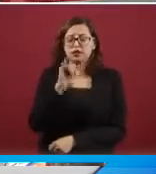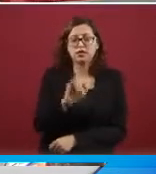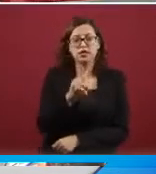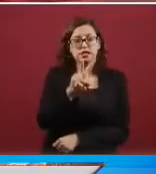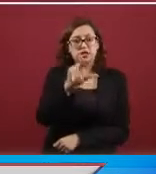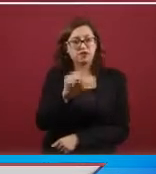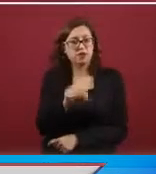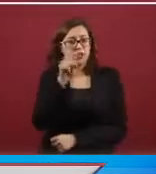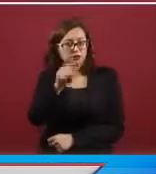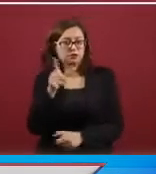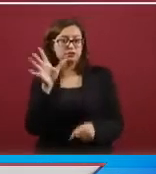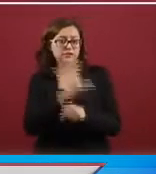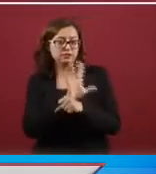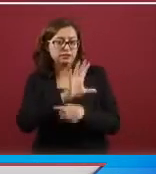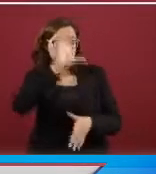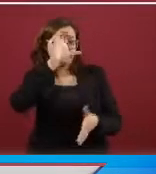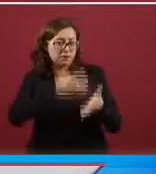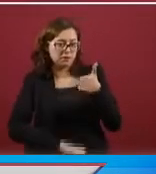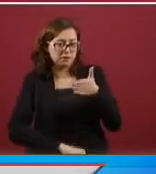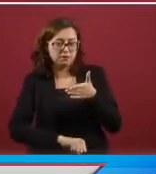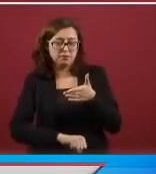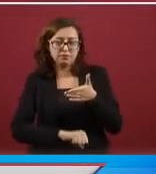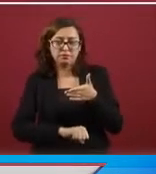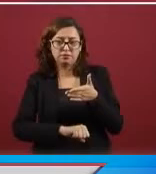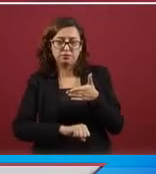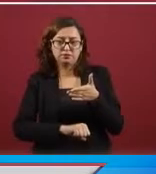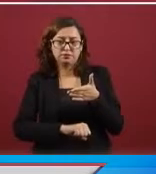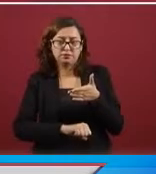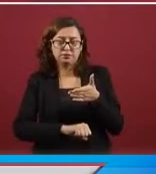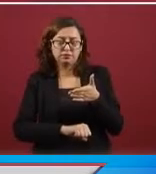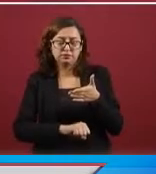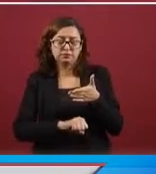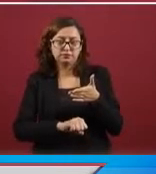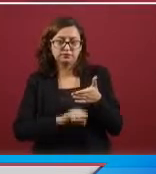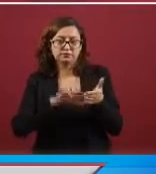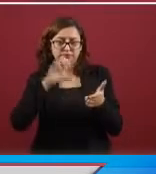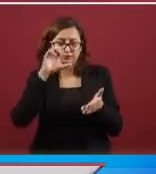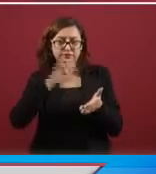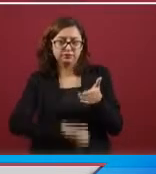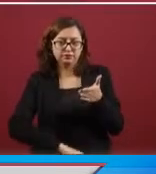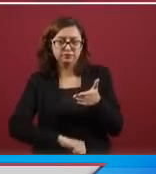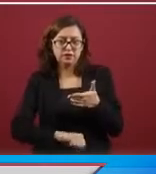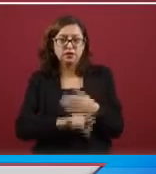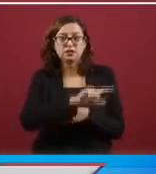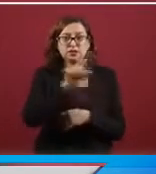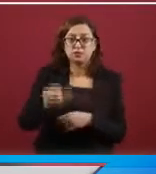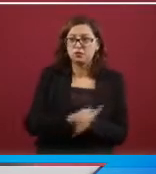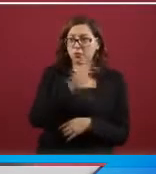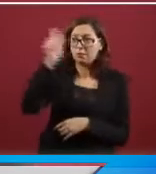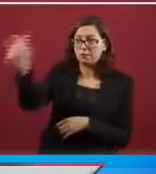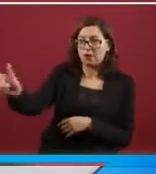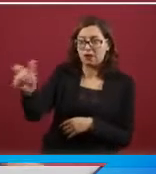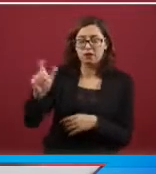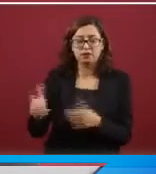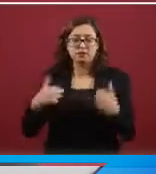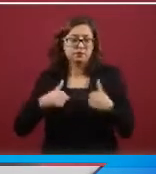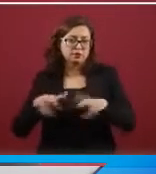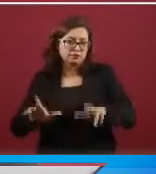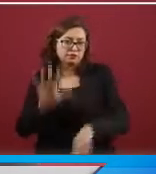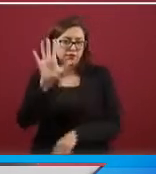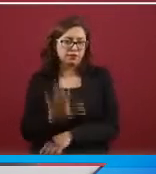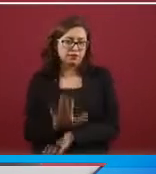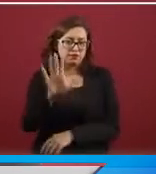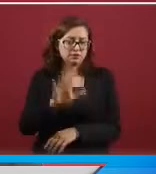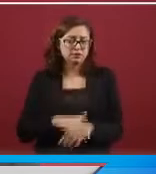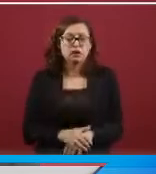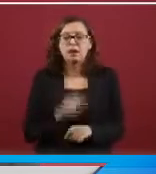por lo que se busca que no exista esta evasión que se traduzca en defraudaciones fiscales. Reitera que estos impuestos no tienen que ver con presionar a los